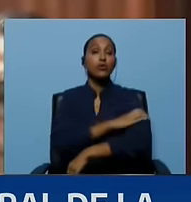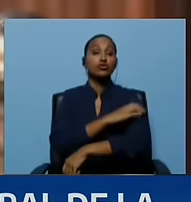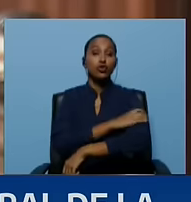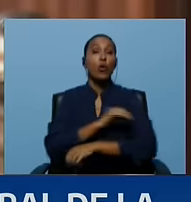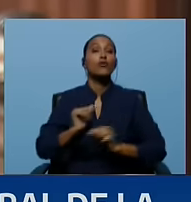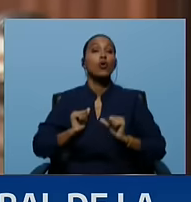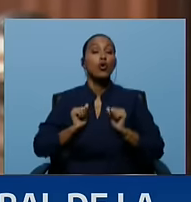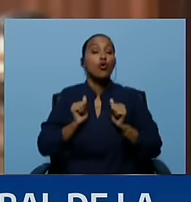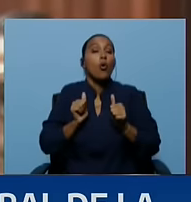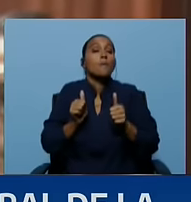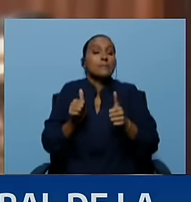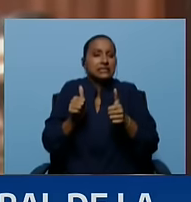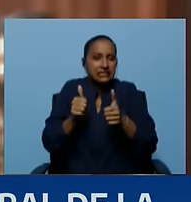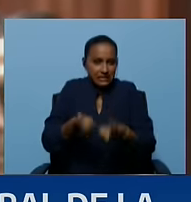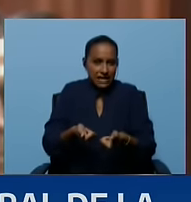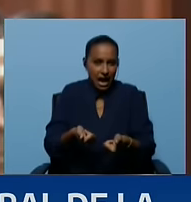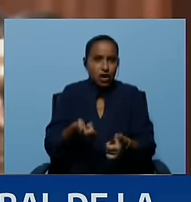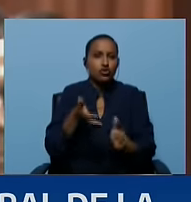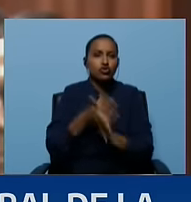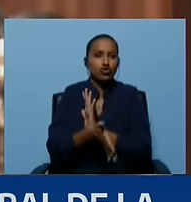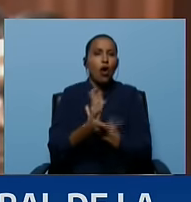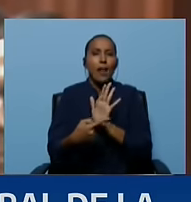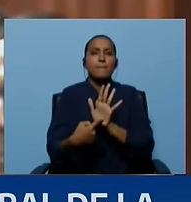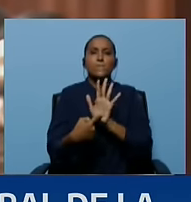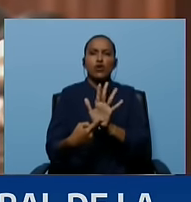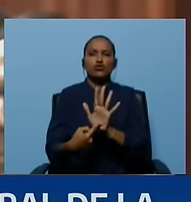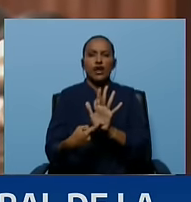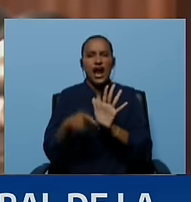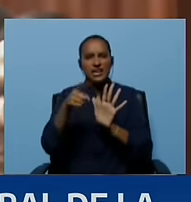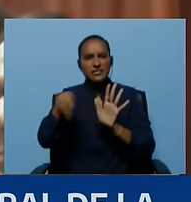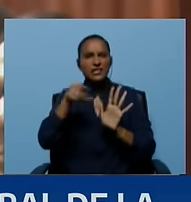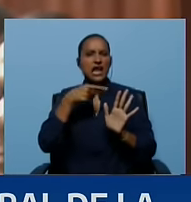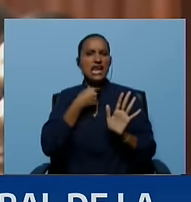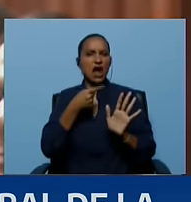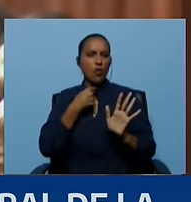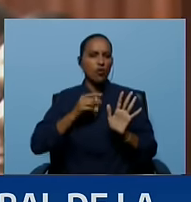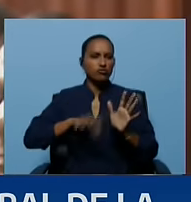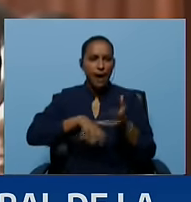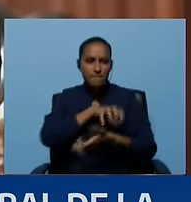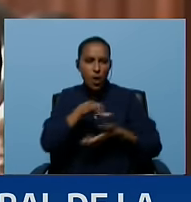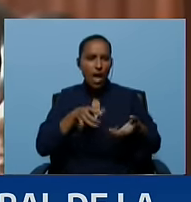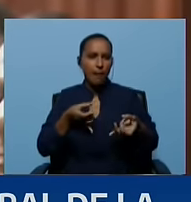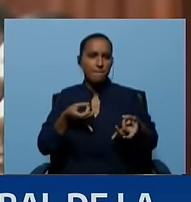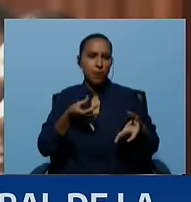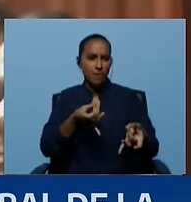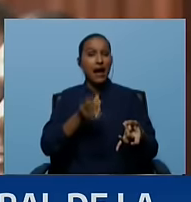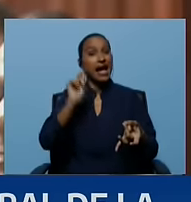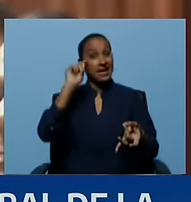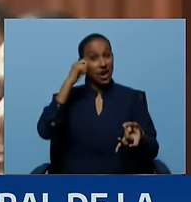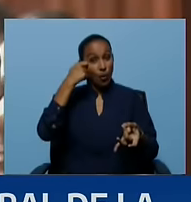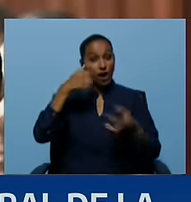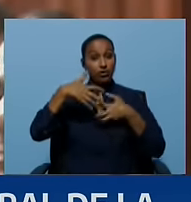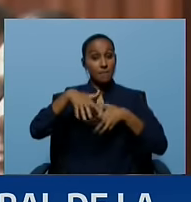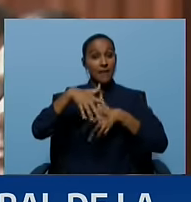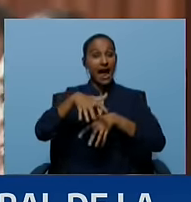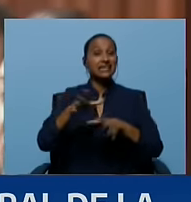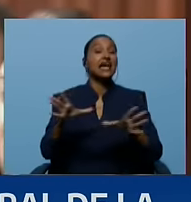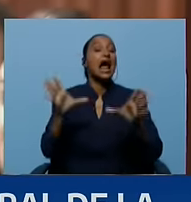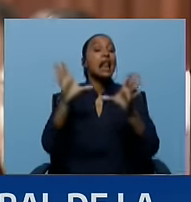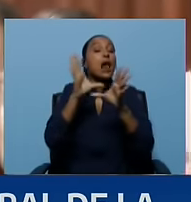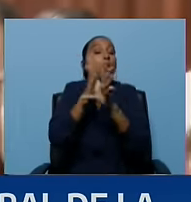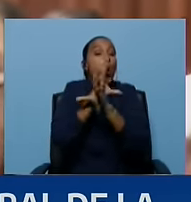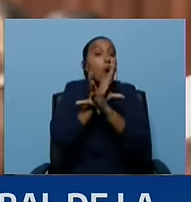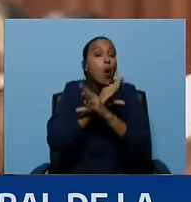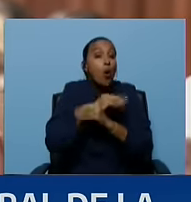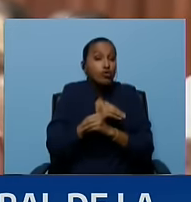a asomar su carácter fascista. Recordemos aquellas marchas nocturnas que hacían